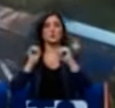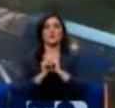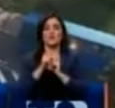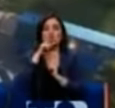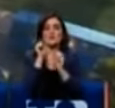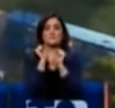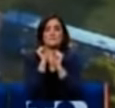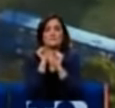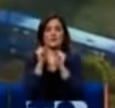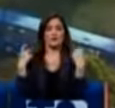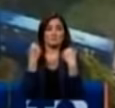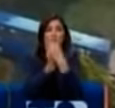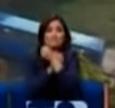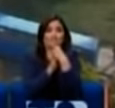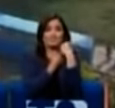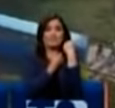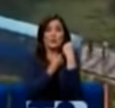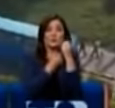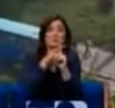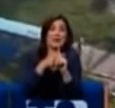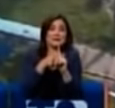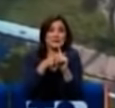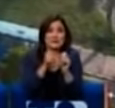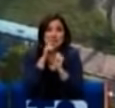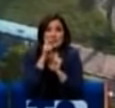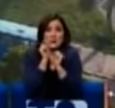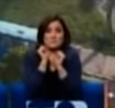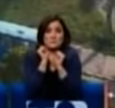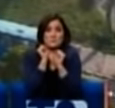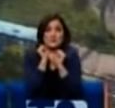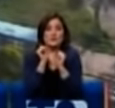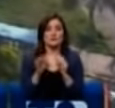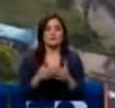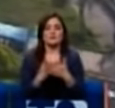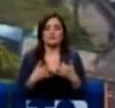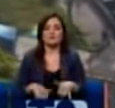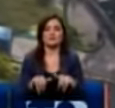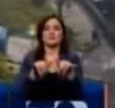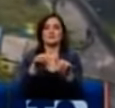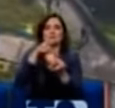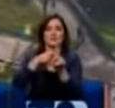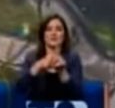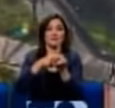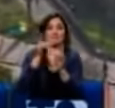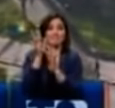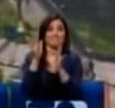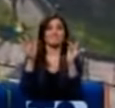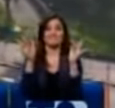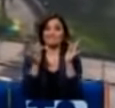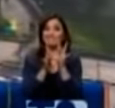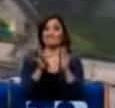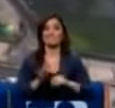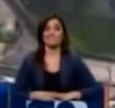intensos, sobre todo en la noche, ¿no? Ha bajado bastante la temperatura, continúa la temporada invernal al menos hasta el mes de abril, cuando abril,